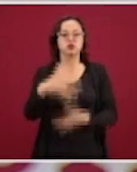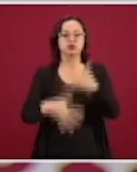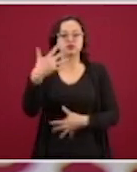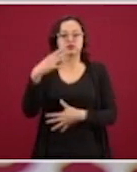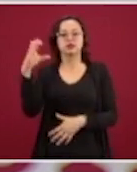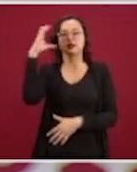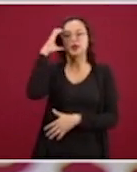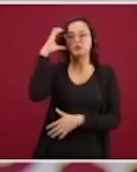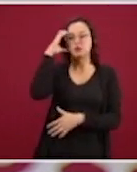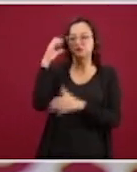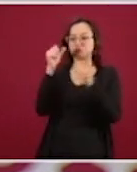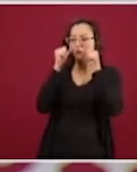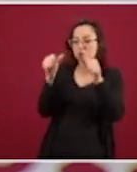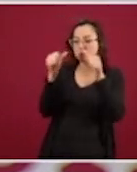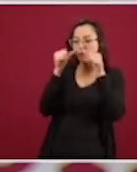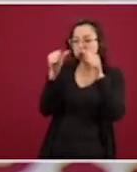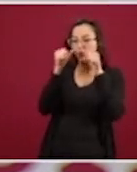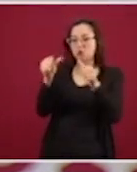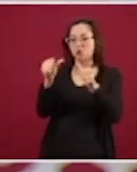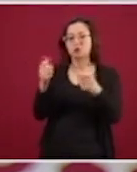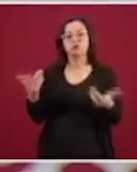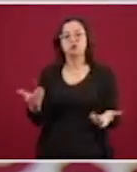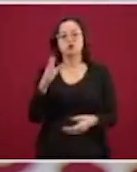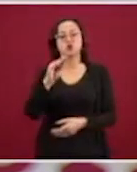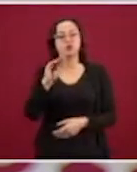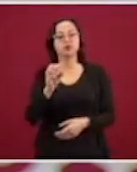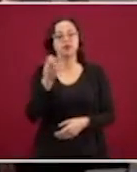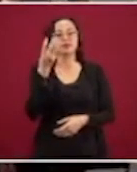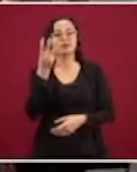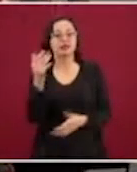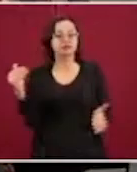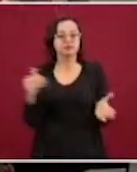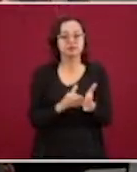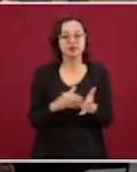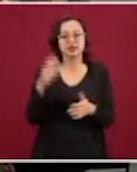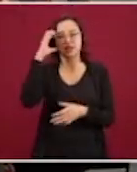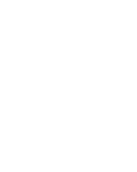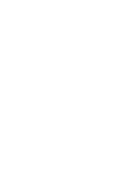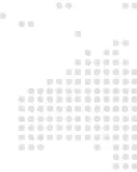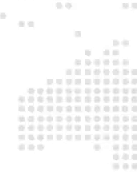Si lo ven en camas día, son más de 93.000 camas.